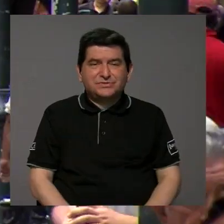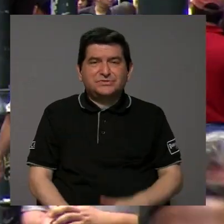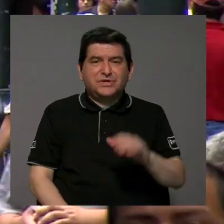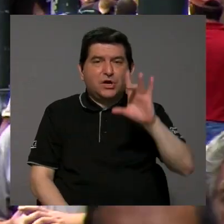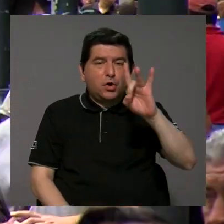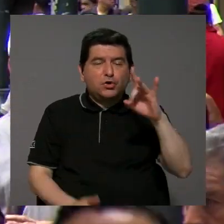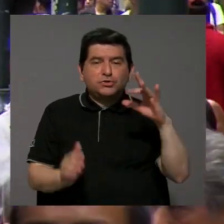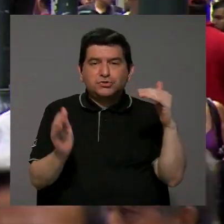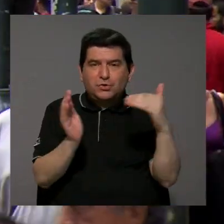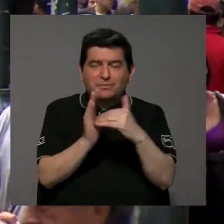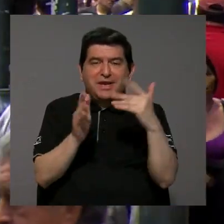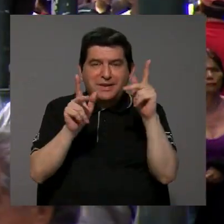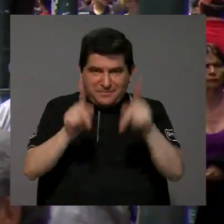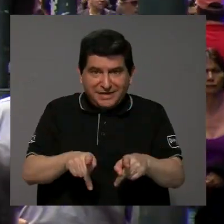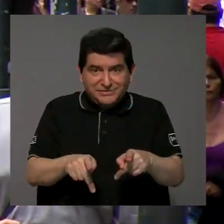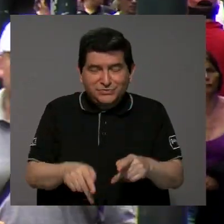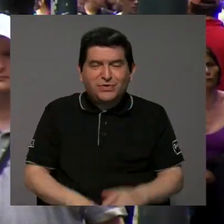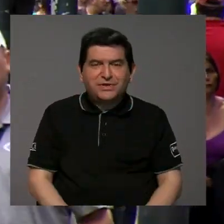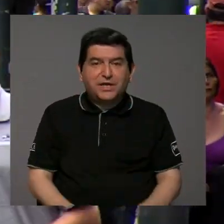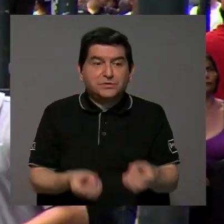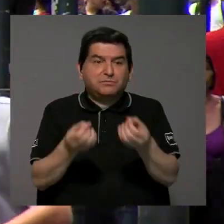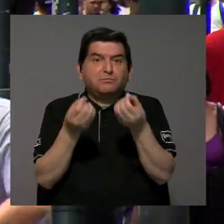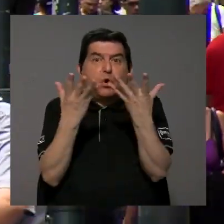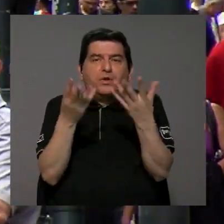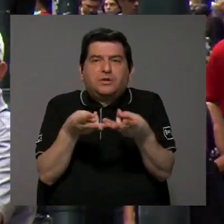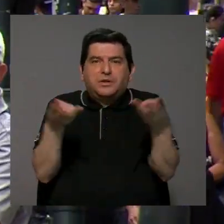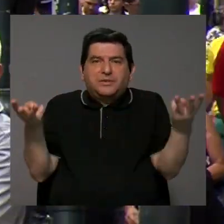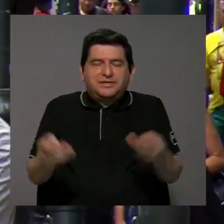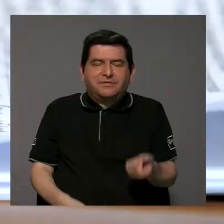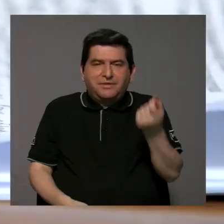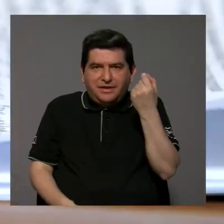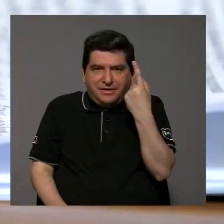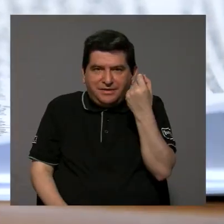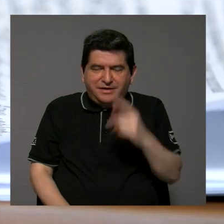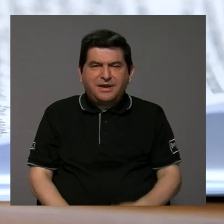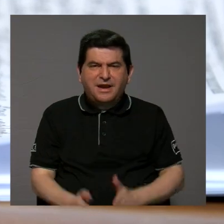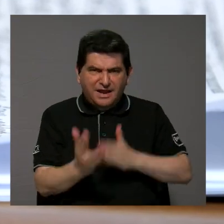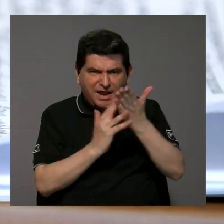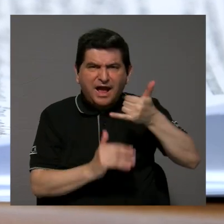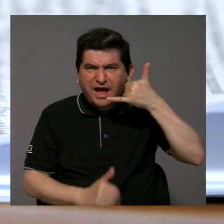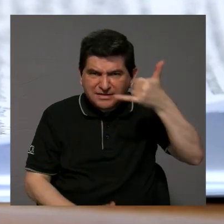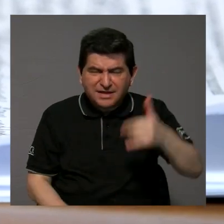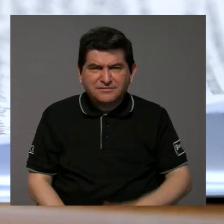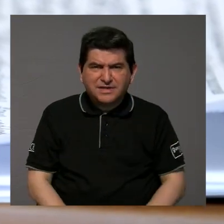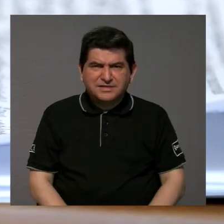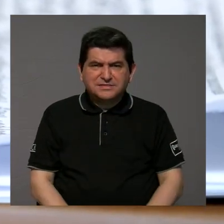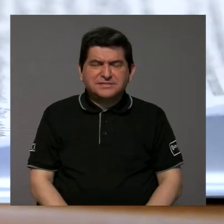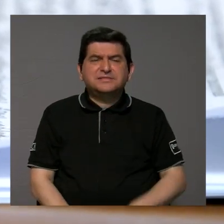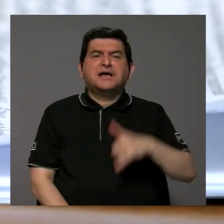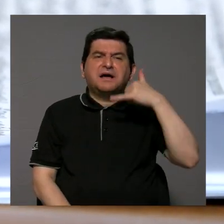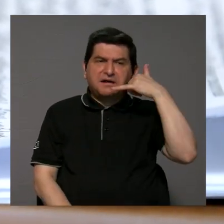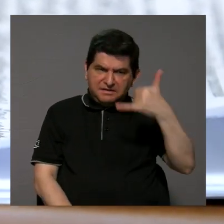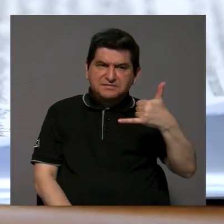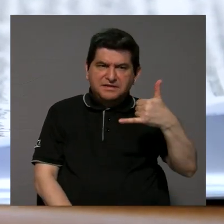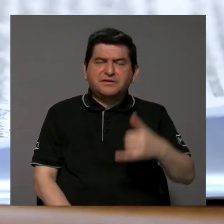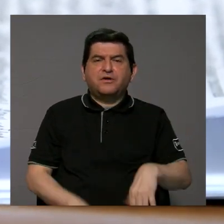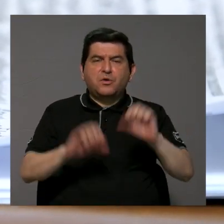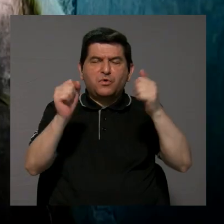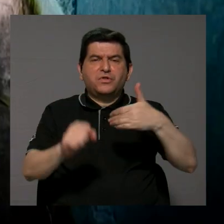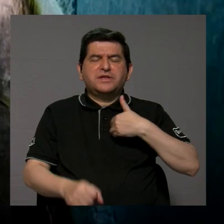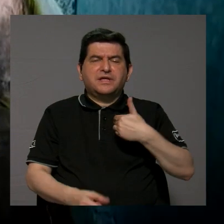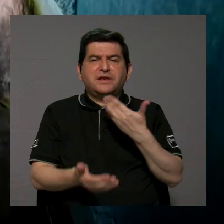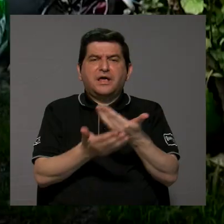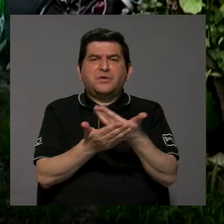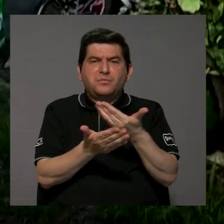8.000 personas y tenemos entonces mucho material para entender. ¿Vía teléfono? Le hicimos de manera telefónica para poder tener